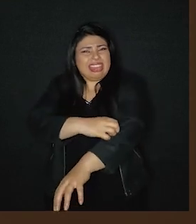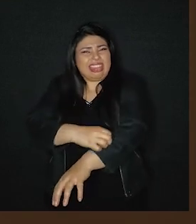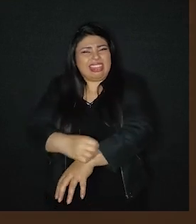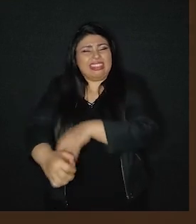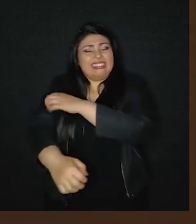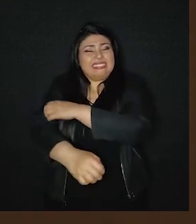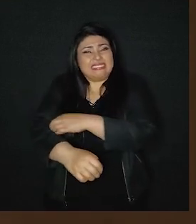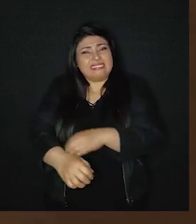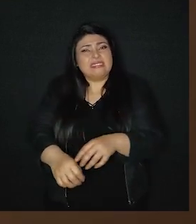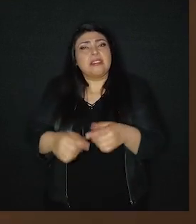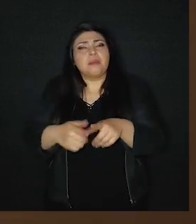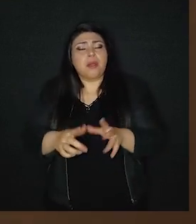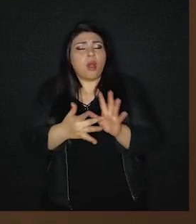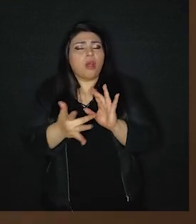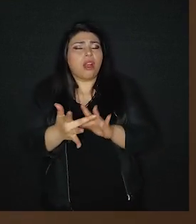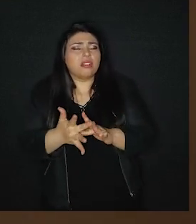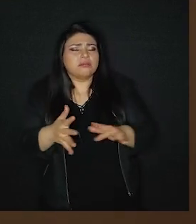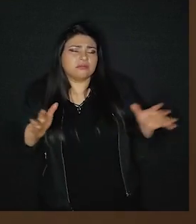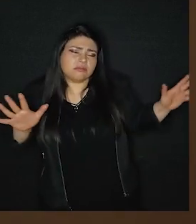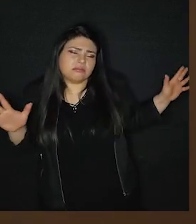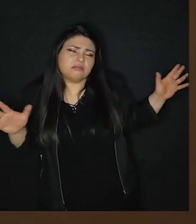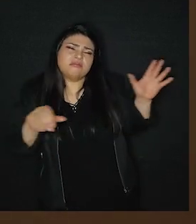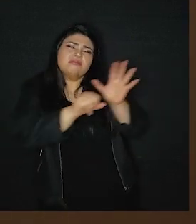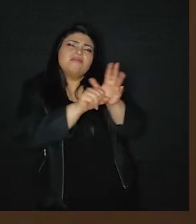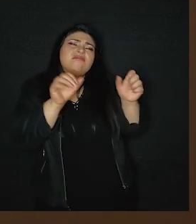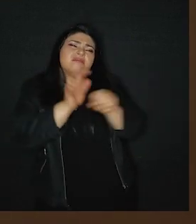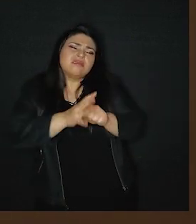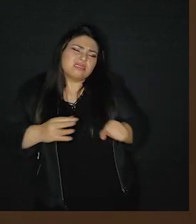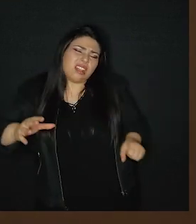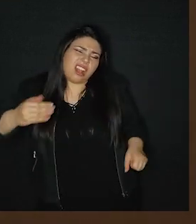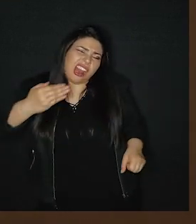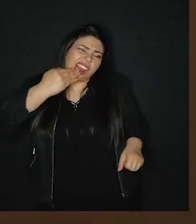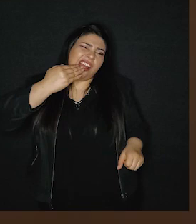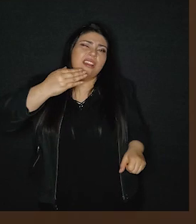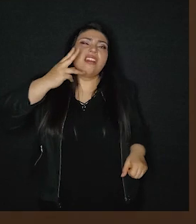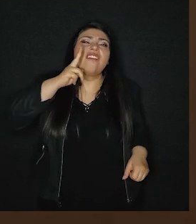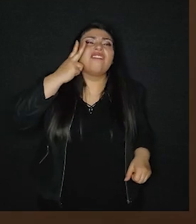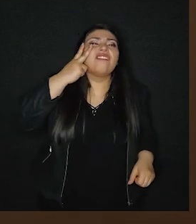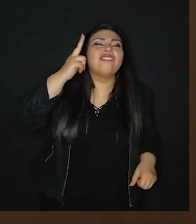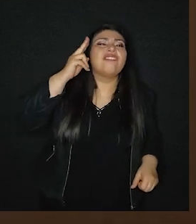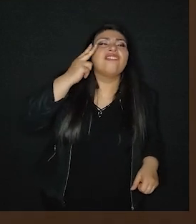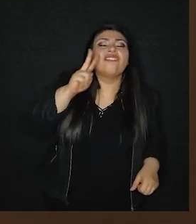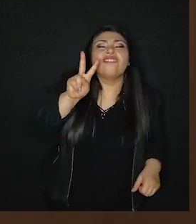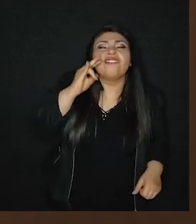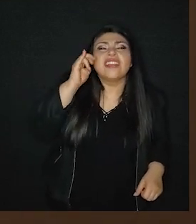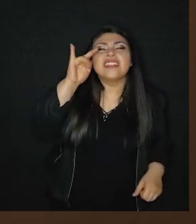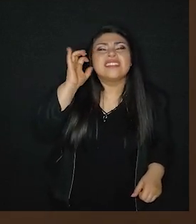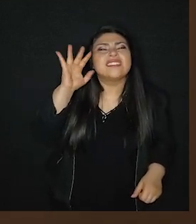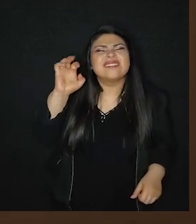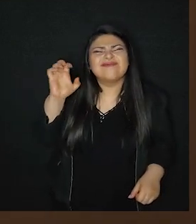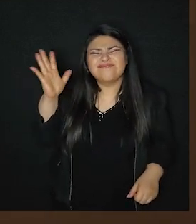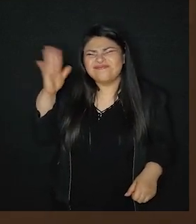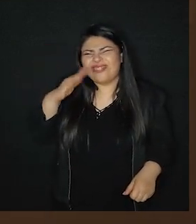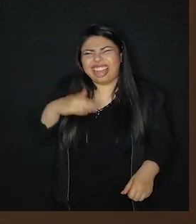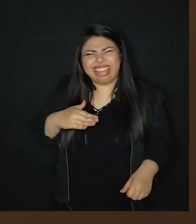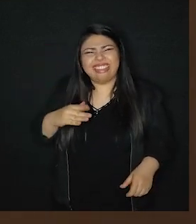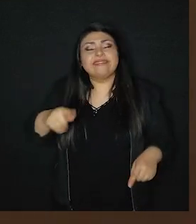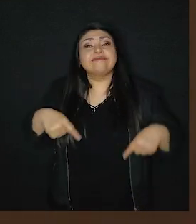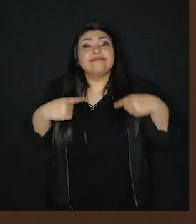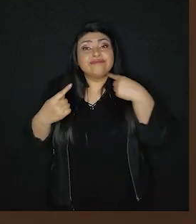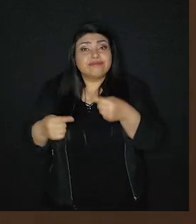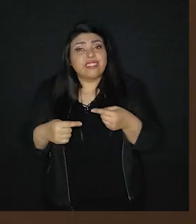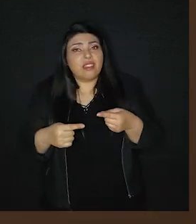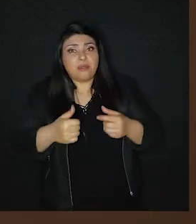no quiso beber 35 y habiendo crucificado a Jesús se repartieron sus vestidos echaron suertes y